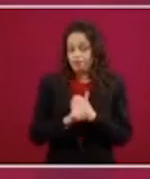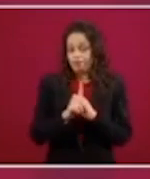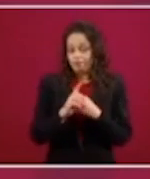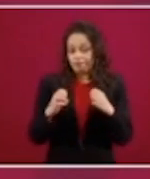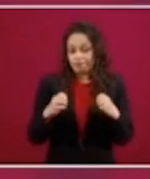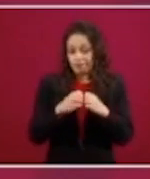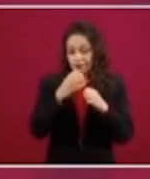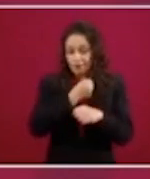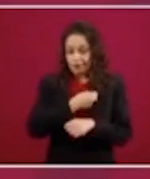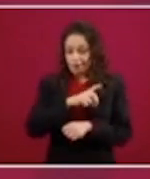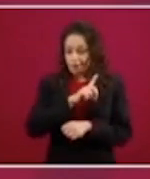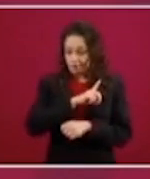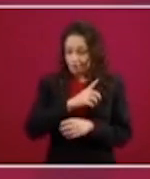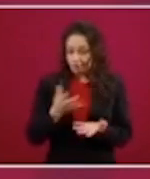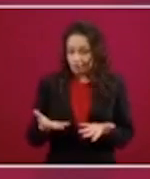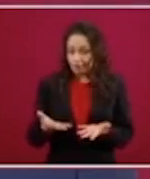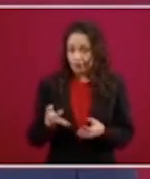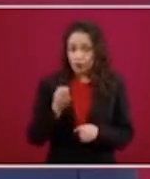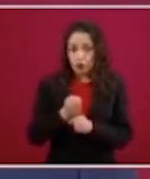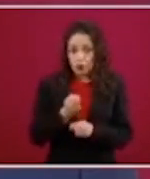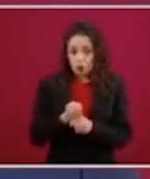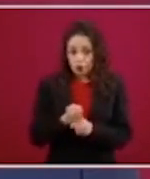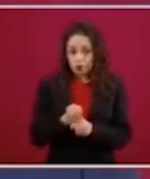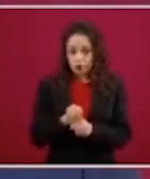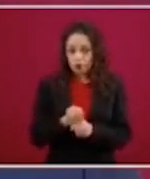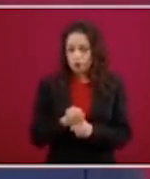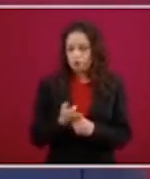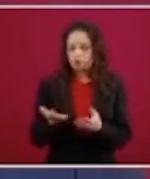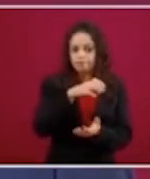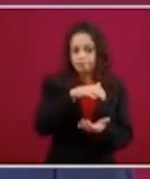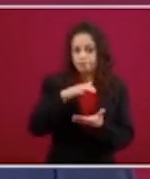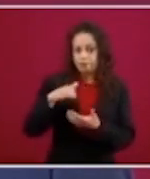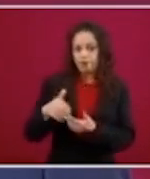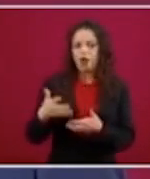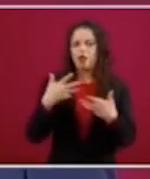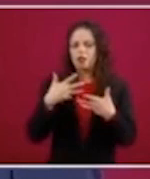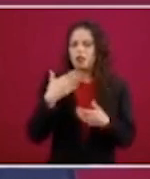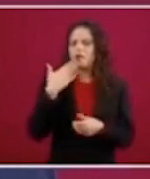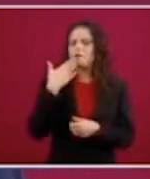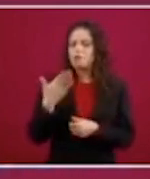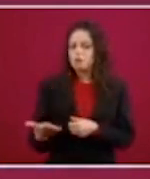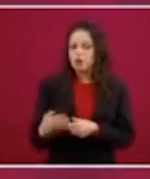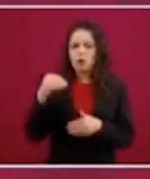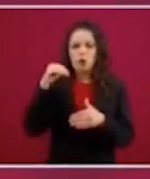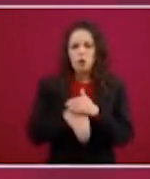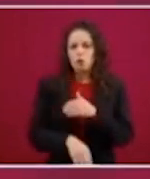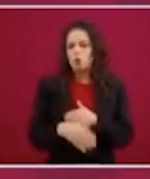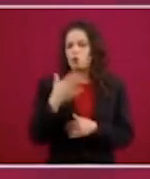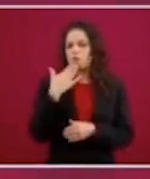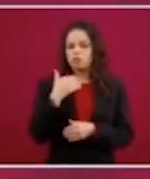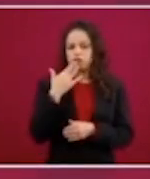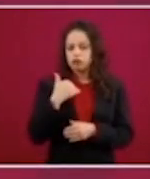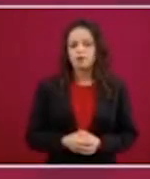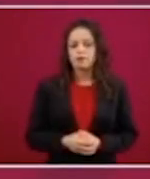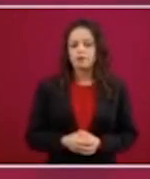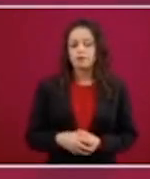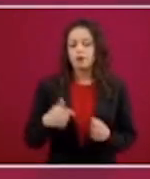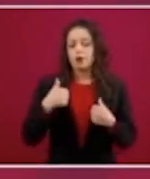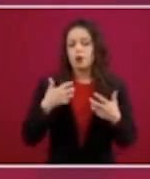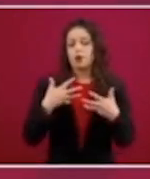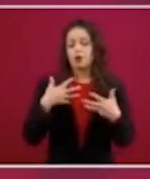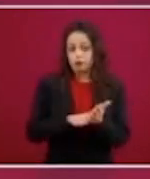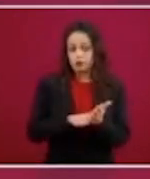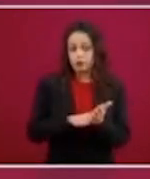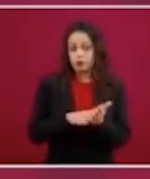no se nos ha caído la recaudación. El reporte que tengo de recaudación de